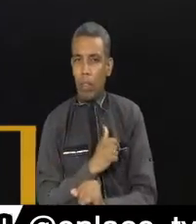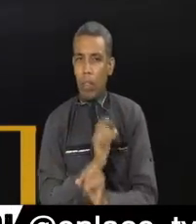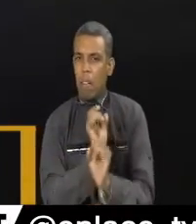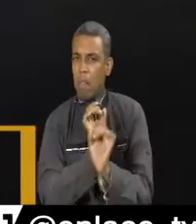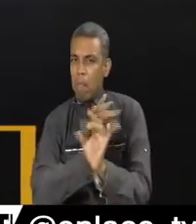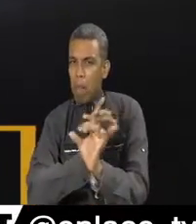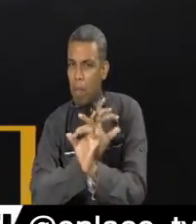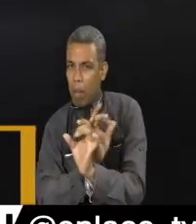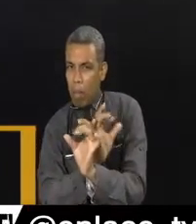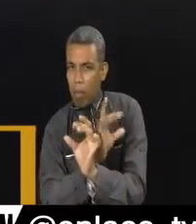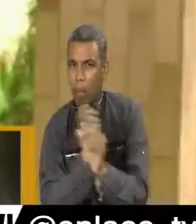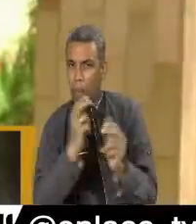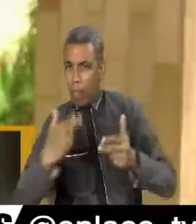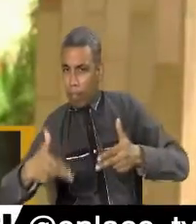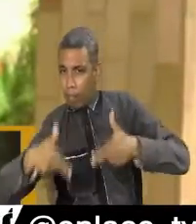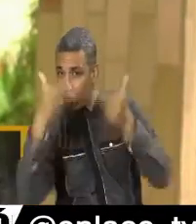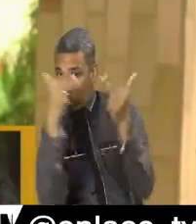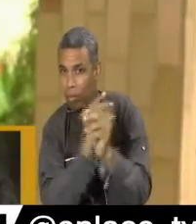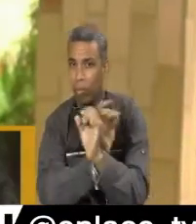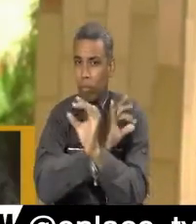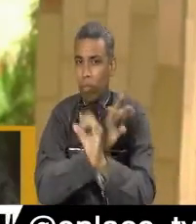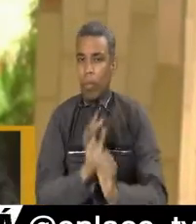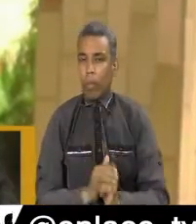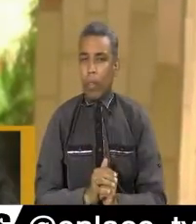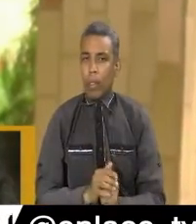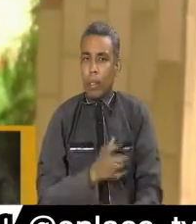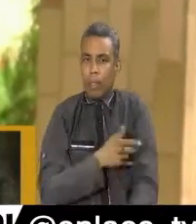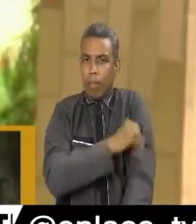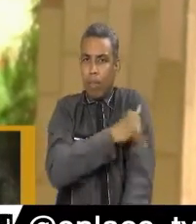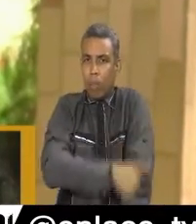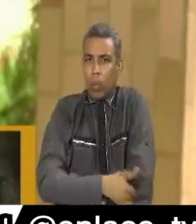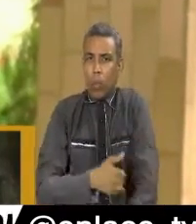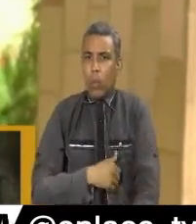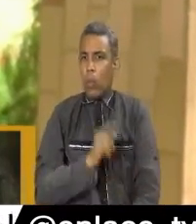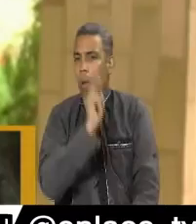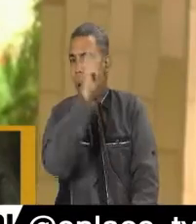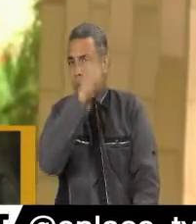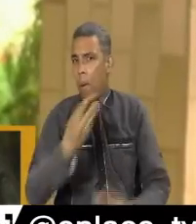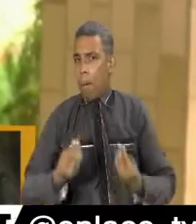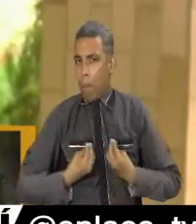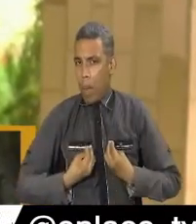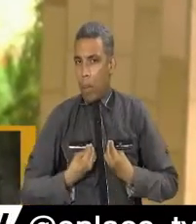parecer en John Doe, esta persona vive, y quedaron de encontrarse